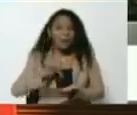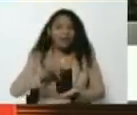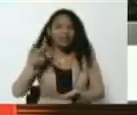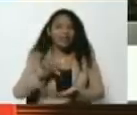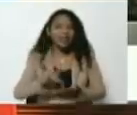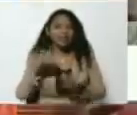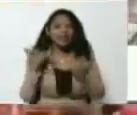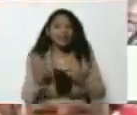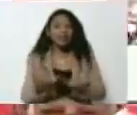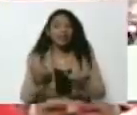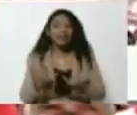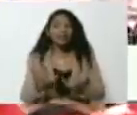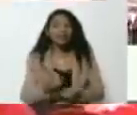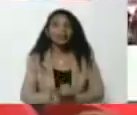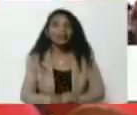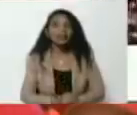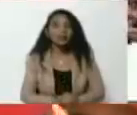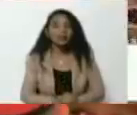presente,